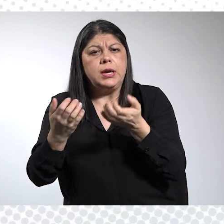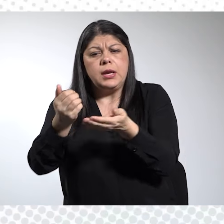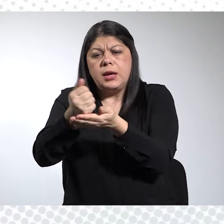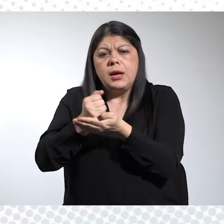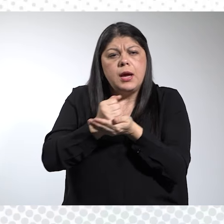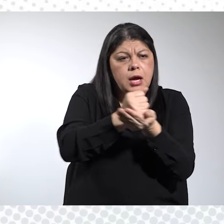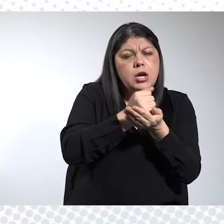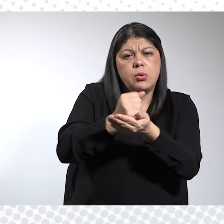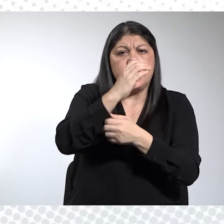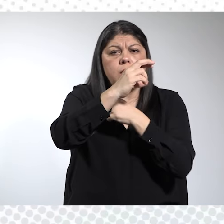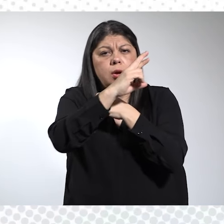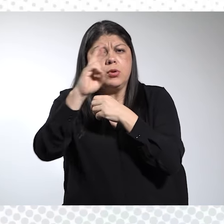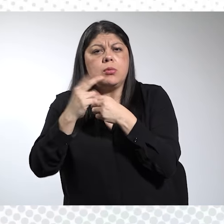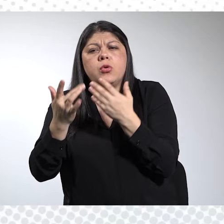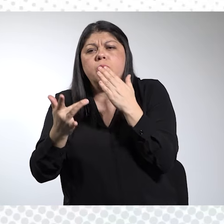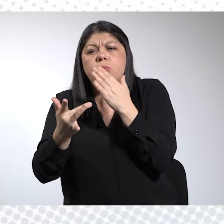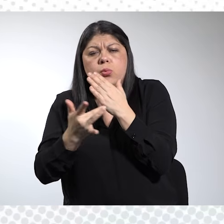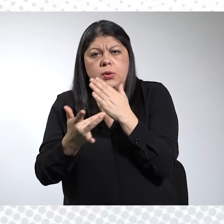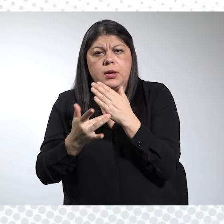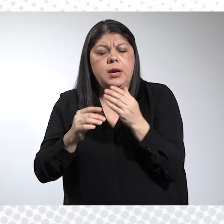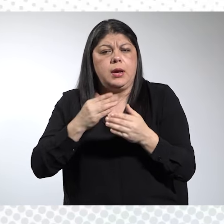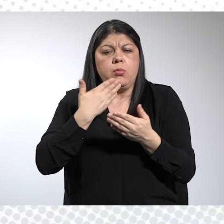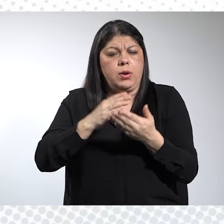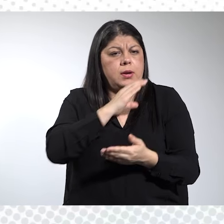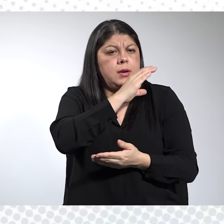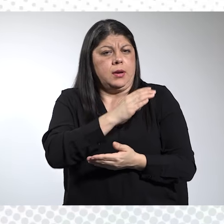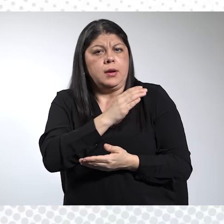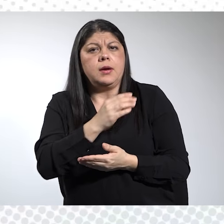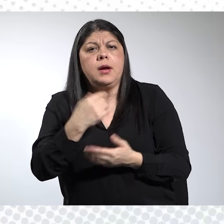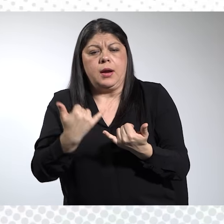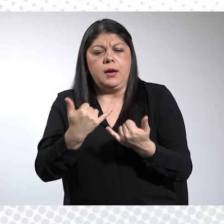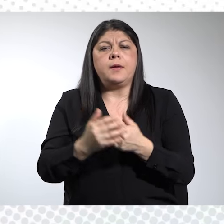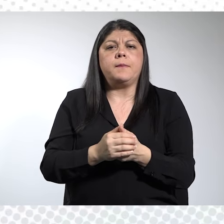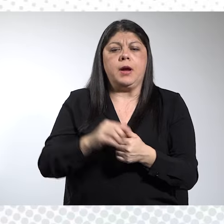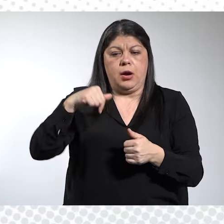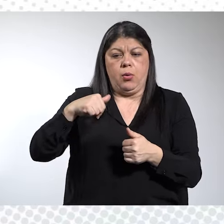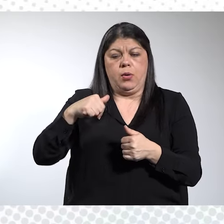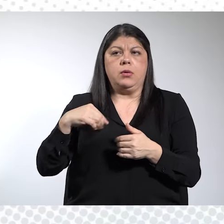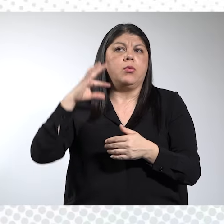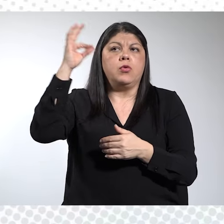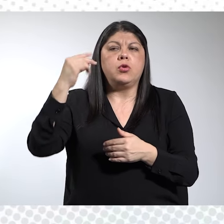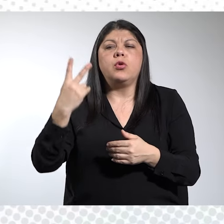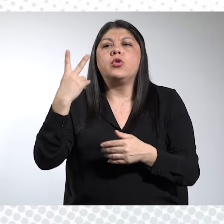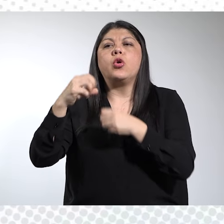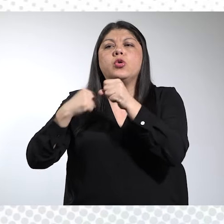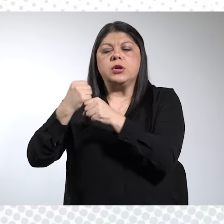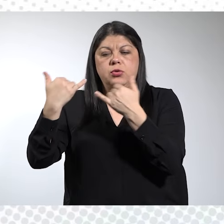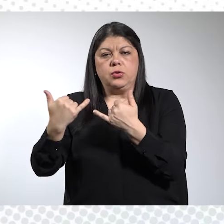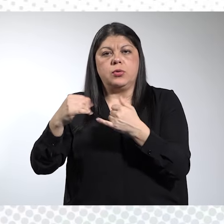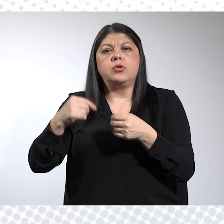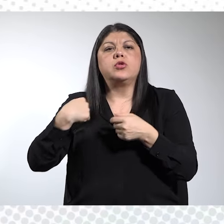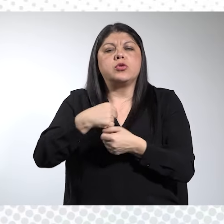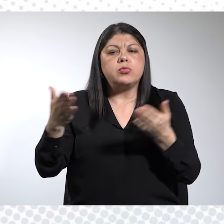venir a invertir en Costa Rica por su tecnificación y calidad que tenemos hoy, no mañana, que tenemos en 2 años.